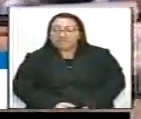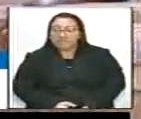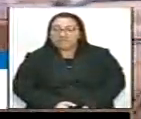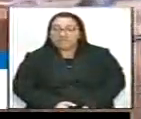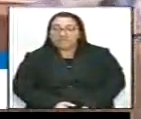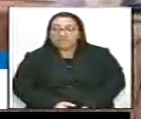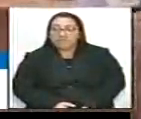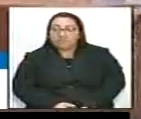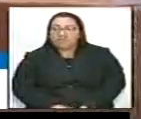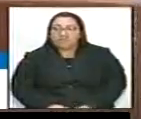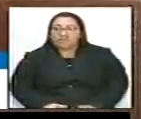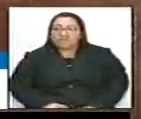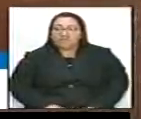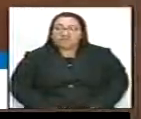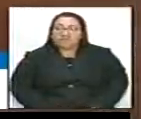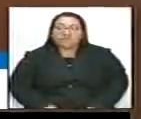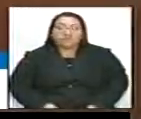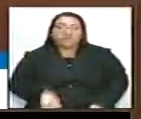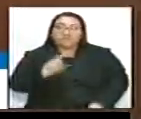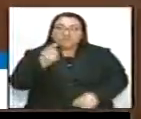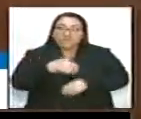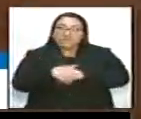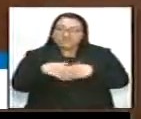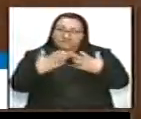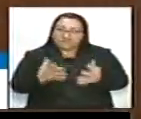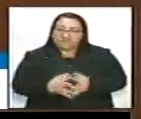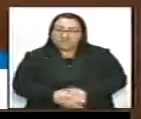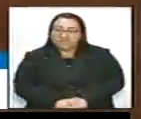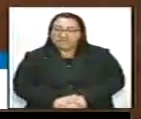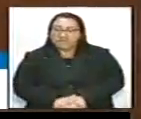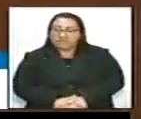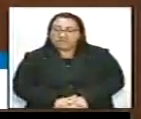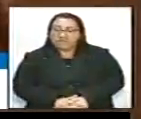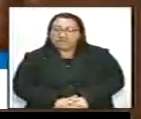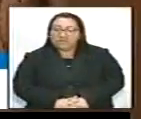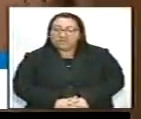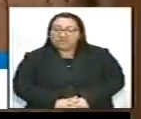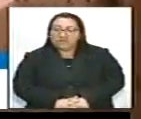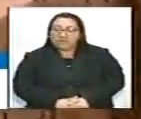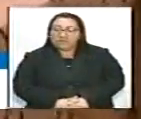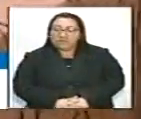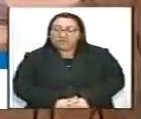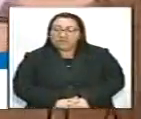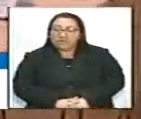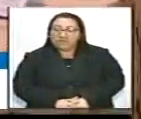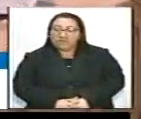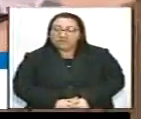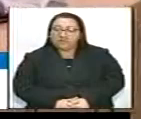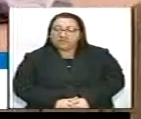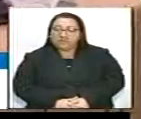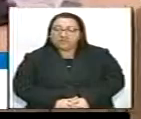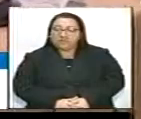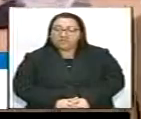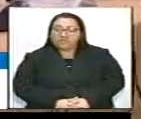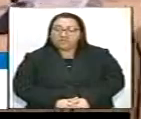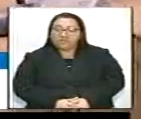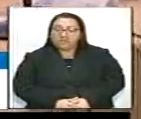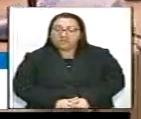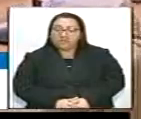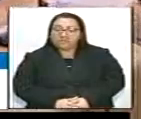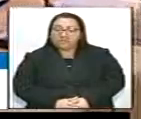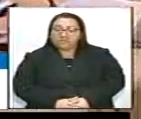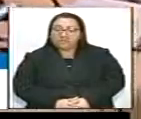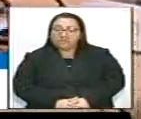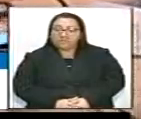lugar, por supuesto, unirme a las felicitaciones y desearle los éxitos del caso a usted y al equipo